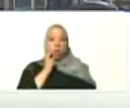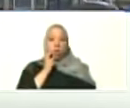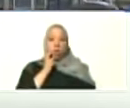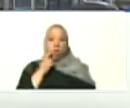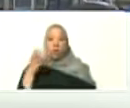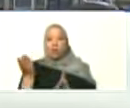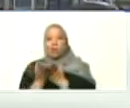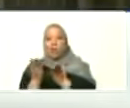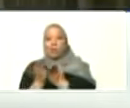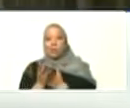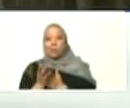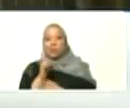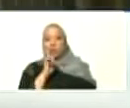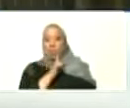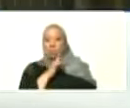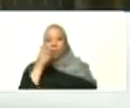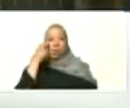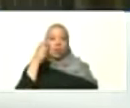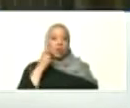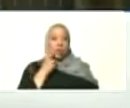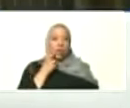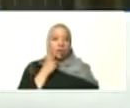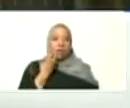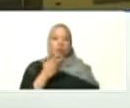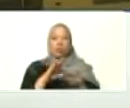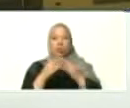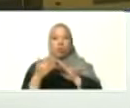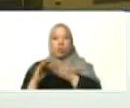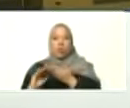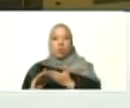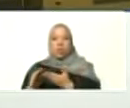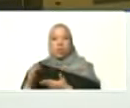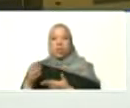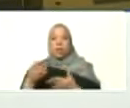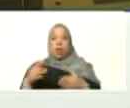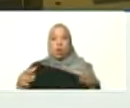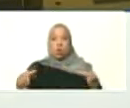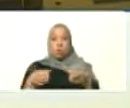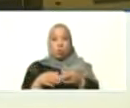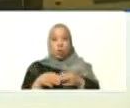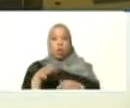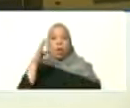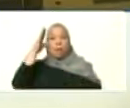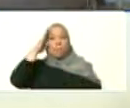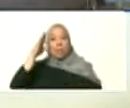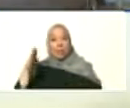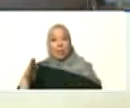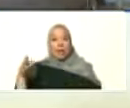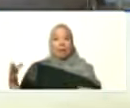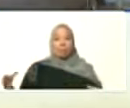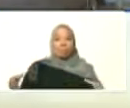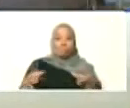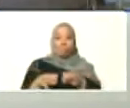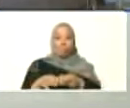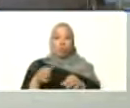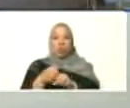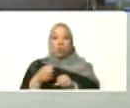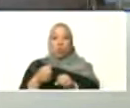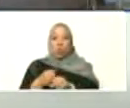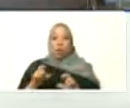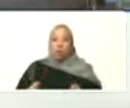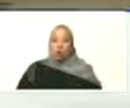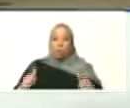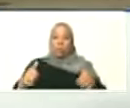unión del poder popular, de las comunidades educativas y del poder militar, vamos a ver el